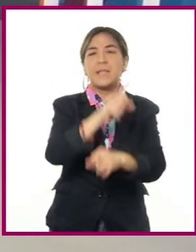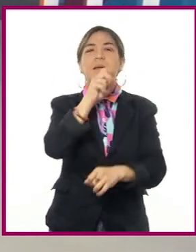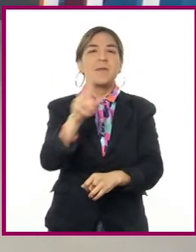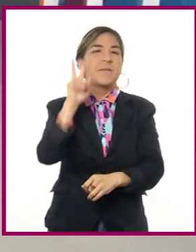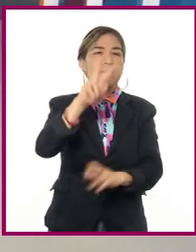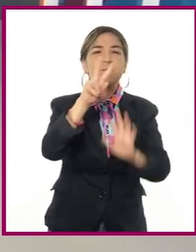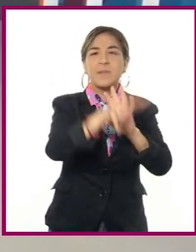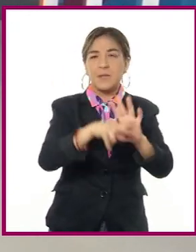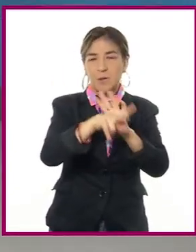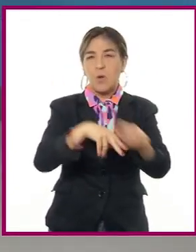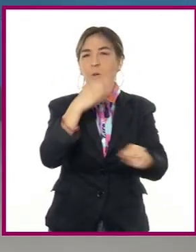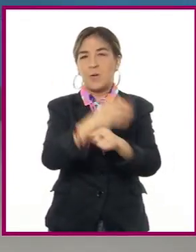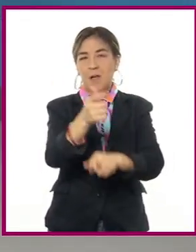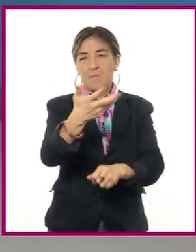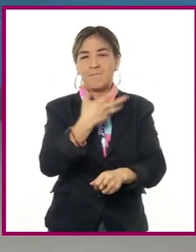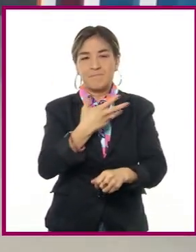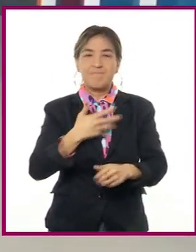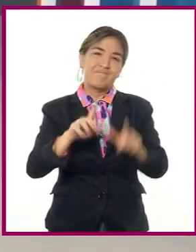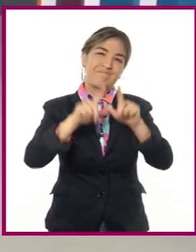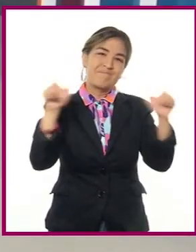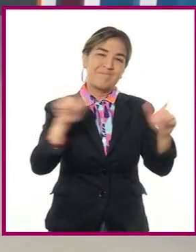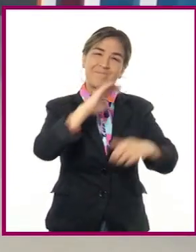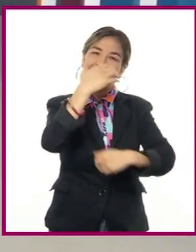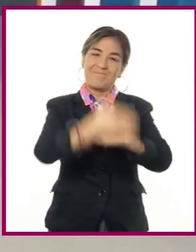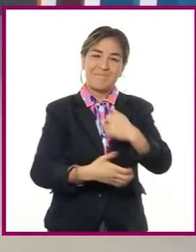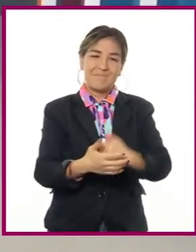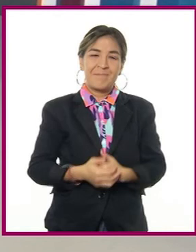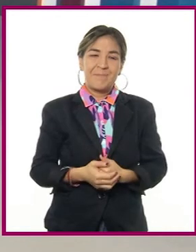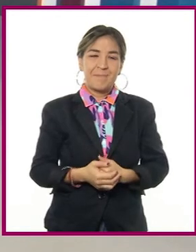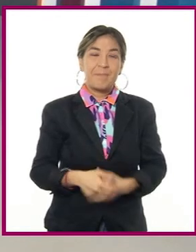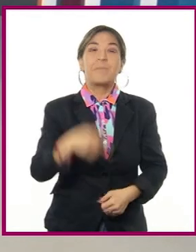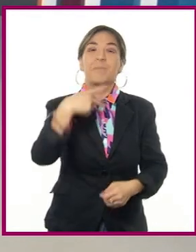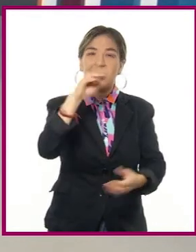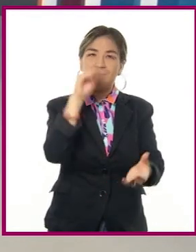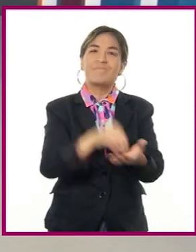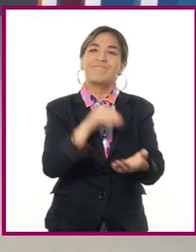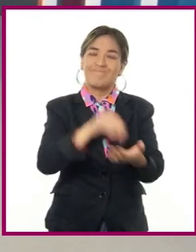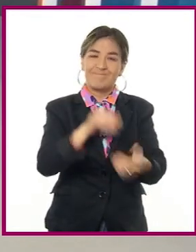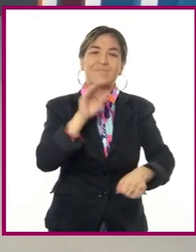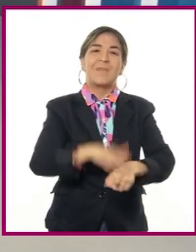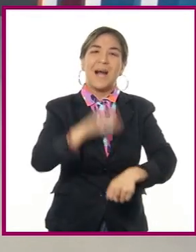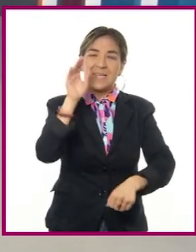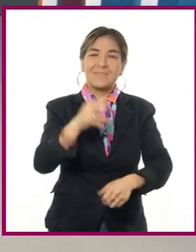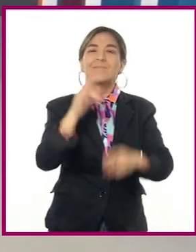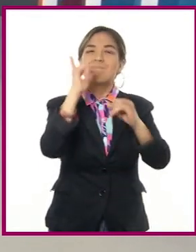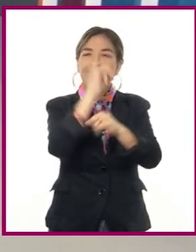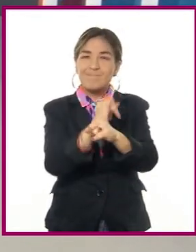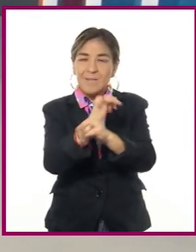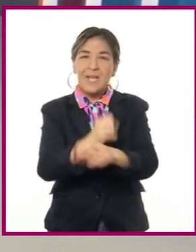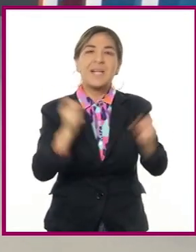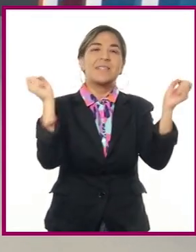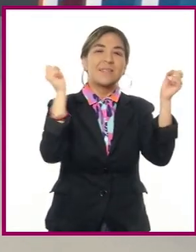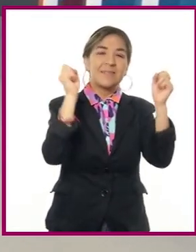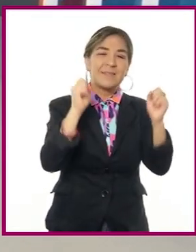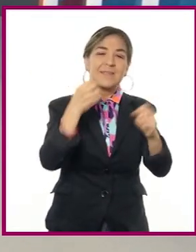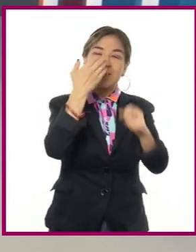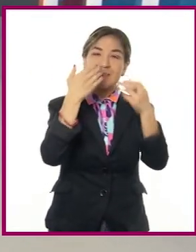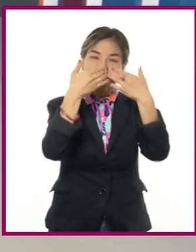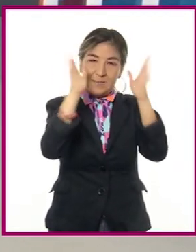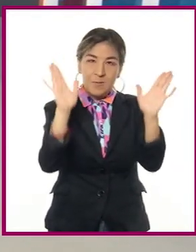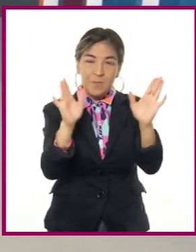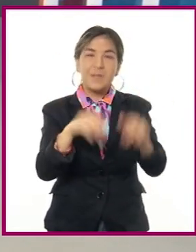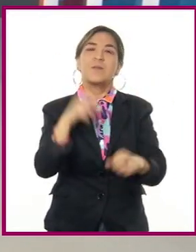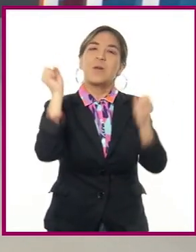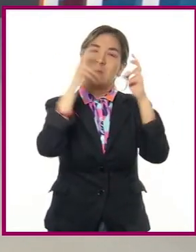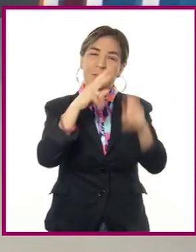audiovisuales que tengan a la mano. ¡Listo! ¡Terminamos! Pero aún nos queda mucho por explorar y descubrir, así que nos